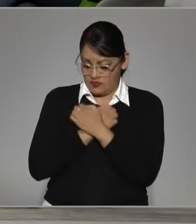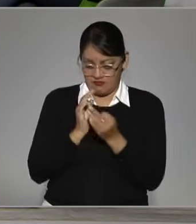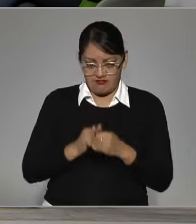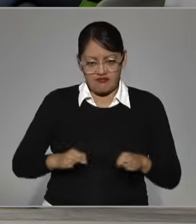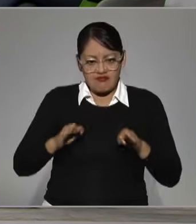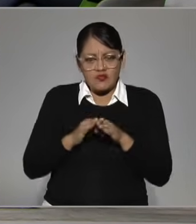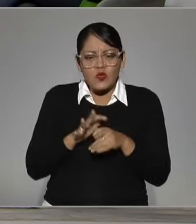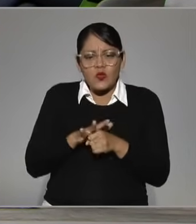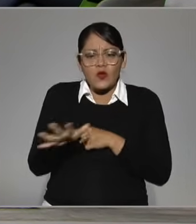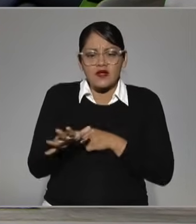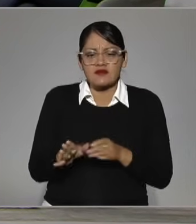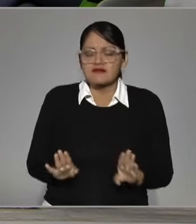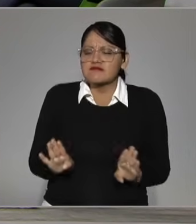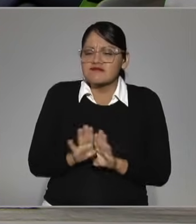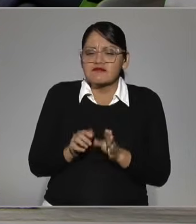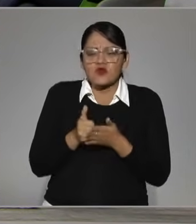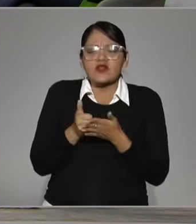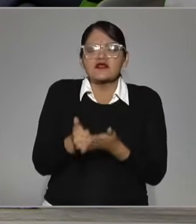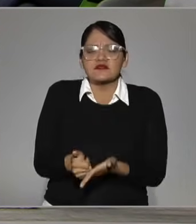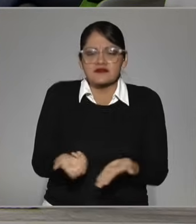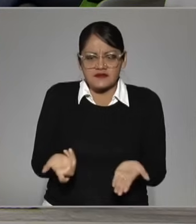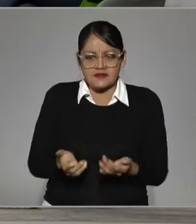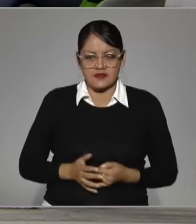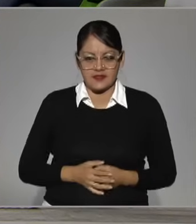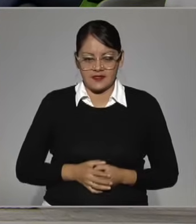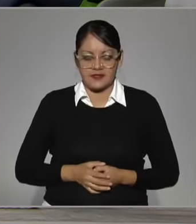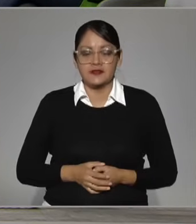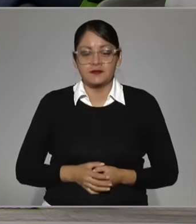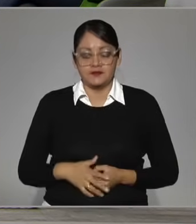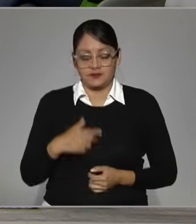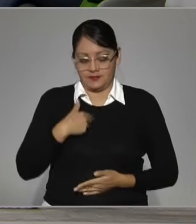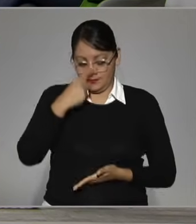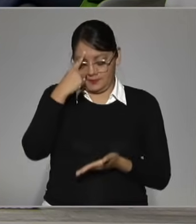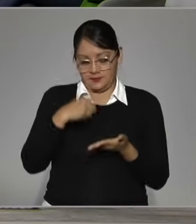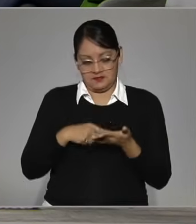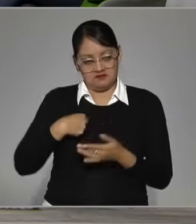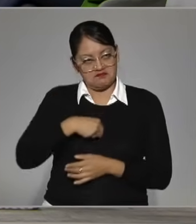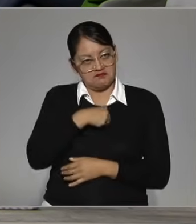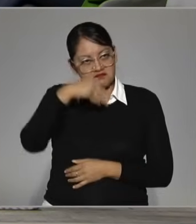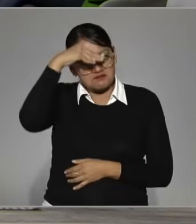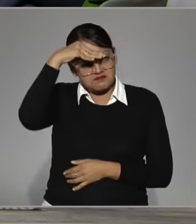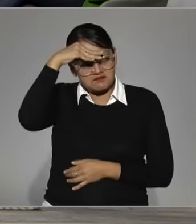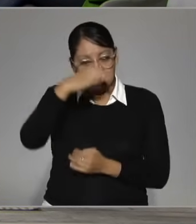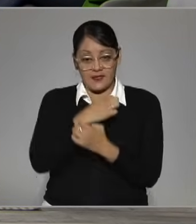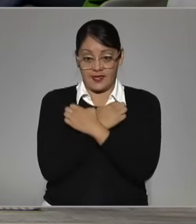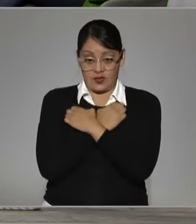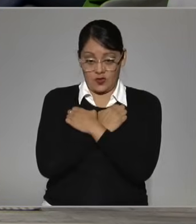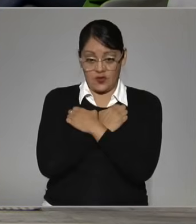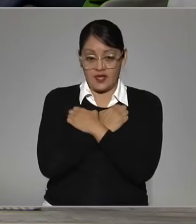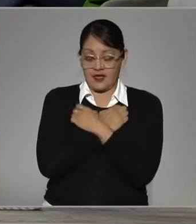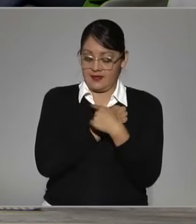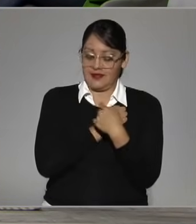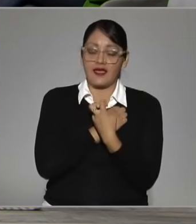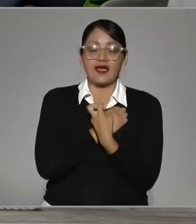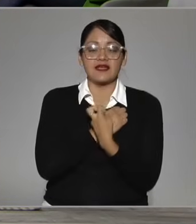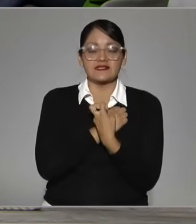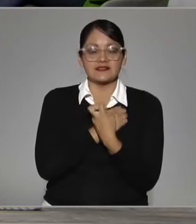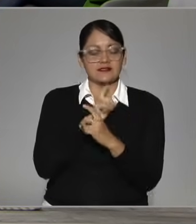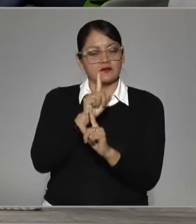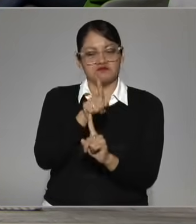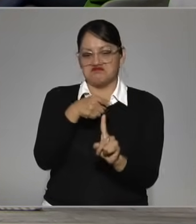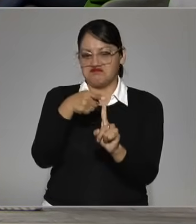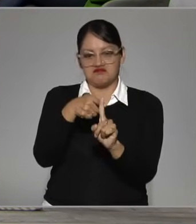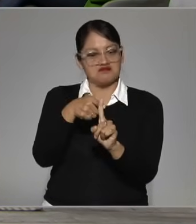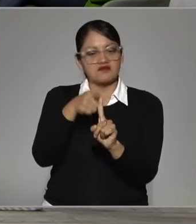los niños y cómo les ayuda, por supuesto? Creo que podríamos pensar justamente que la educación va a cumplir ese